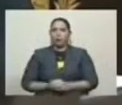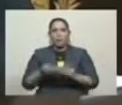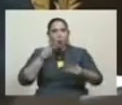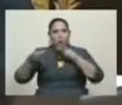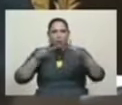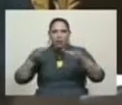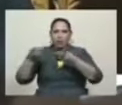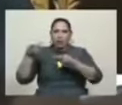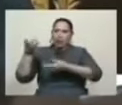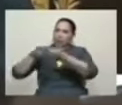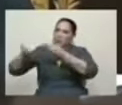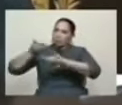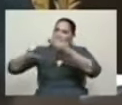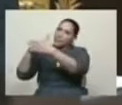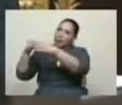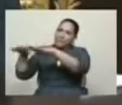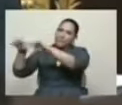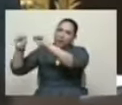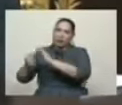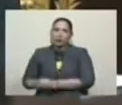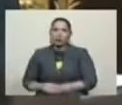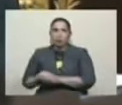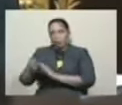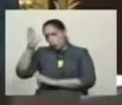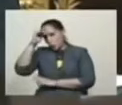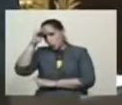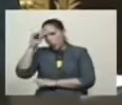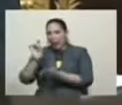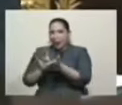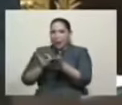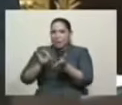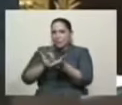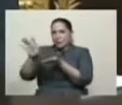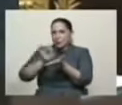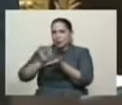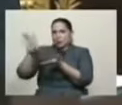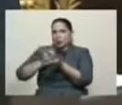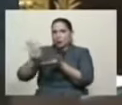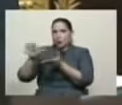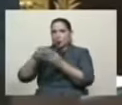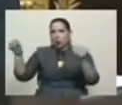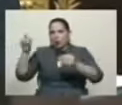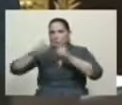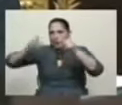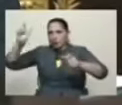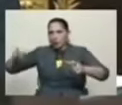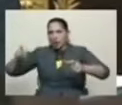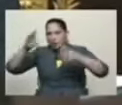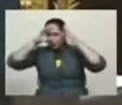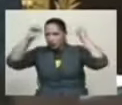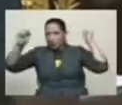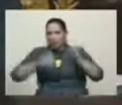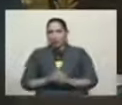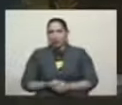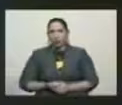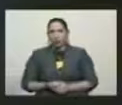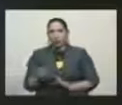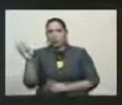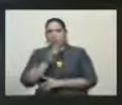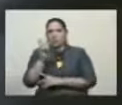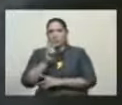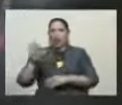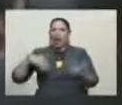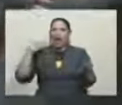políticas con el gobierno imperialista y expulsar a todo su personal diplomático y consular de Venezuela. Hasta